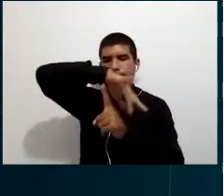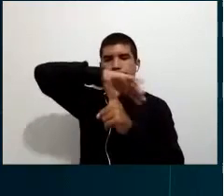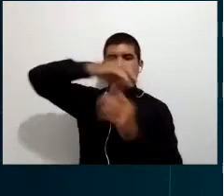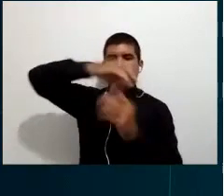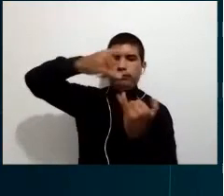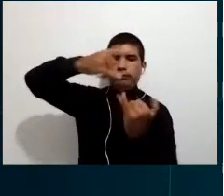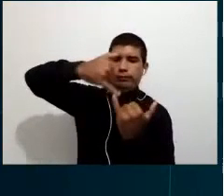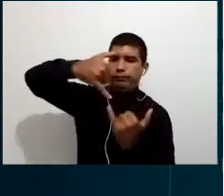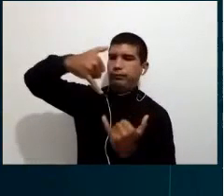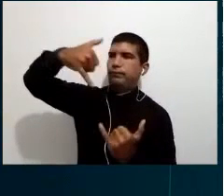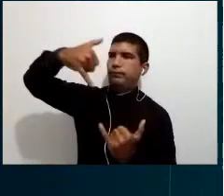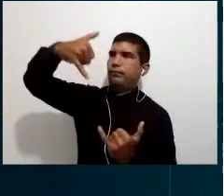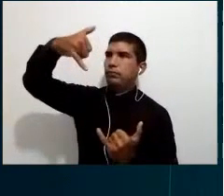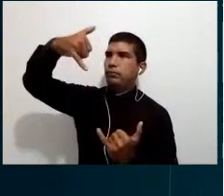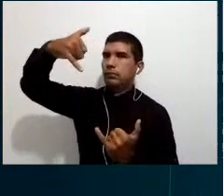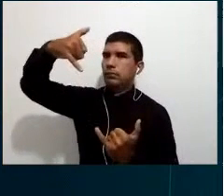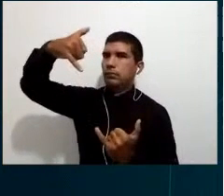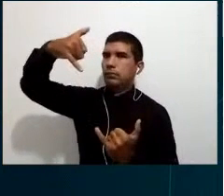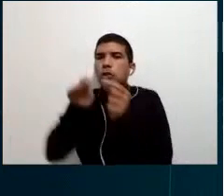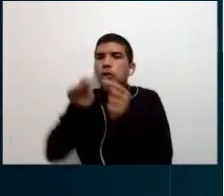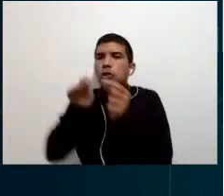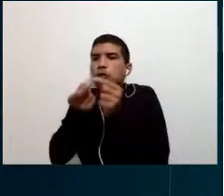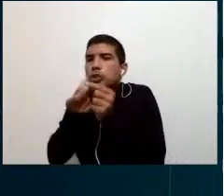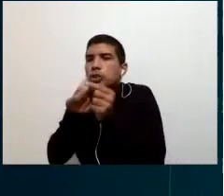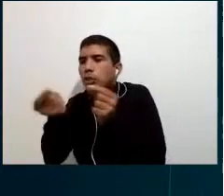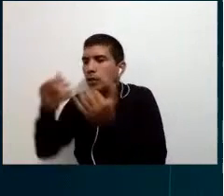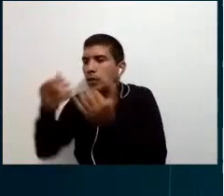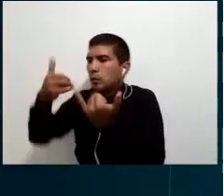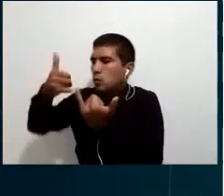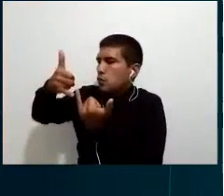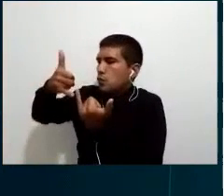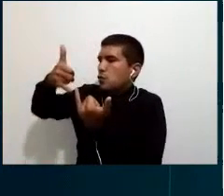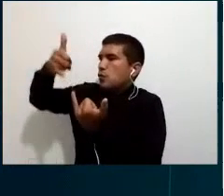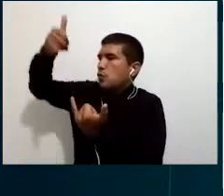subestaciones encapsuladas por esta necesidad.